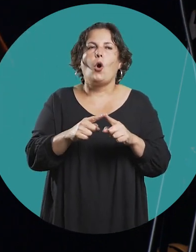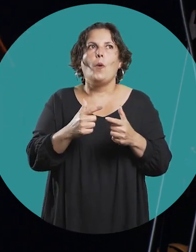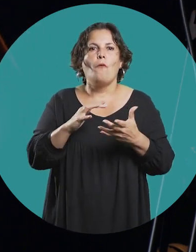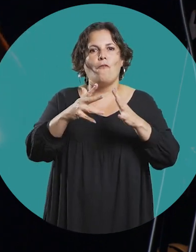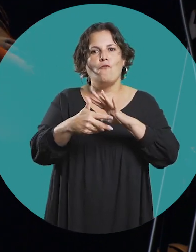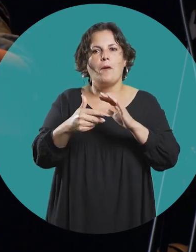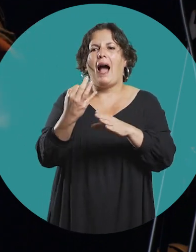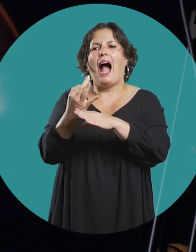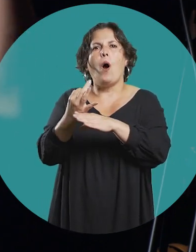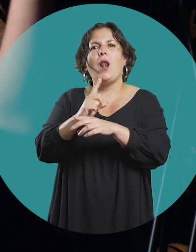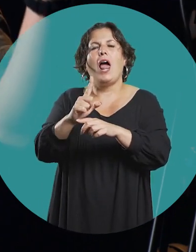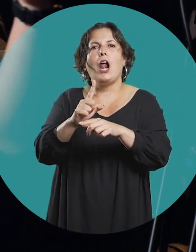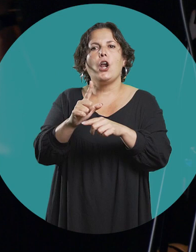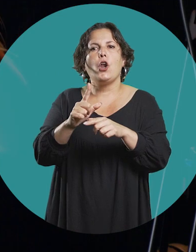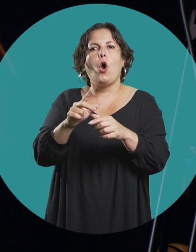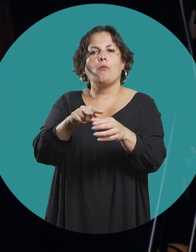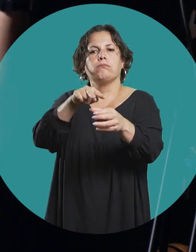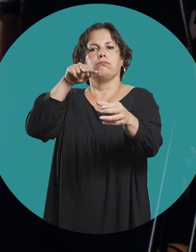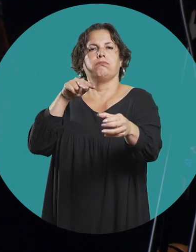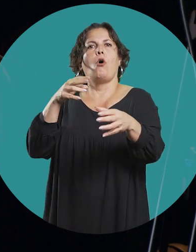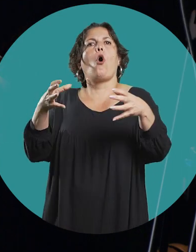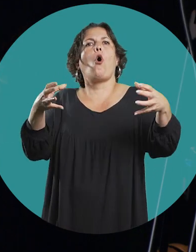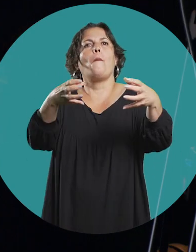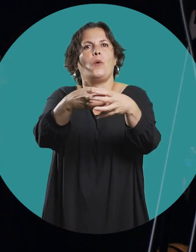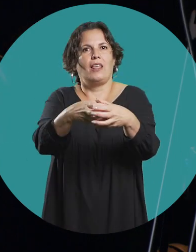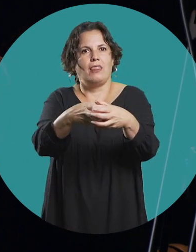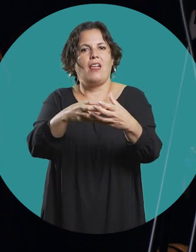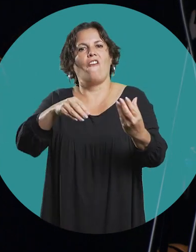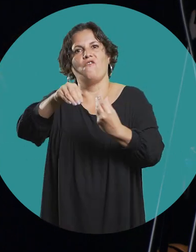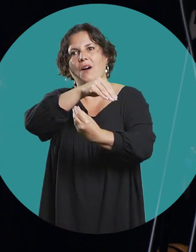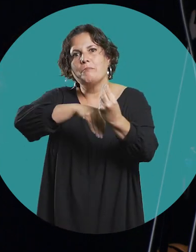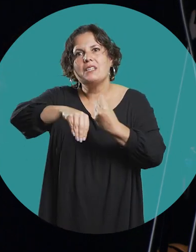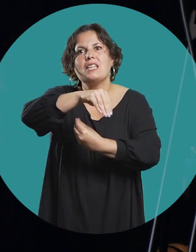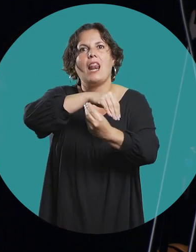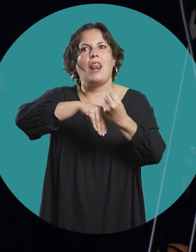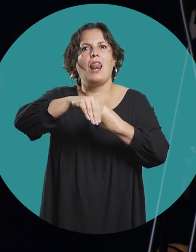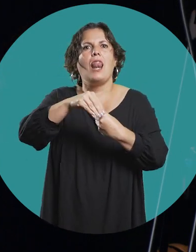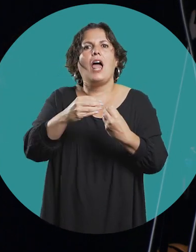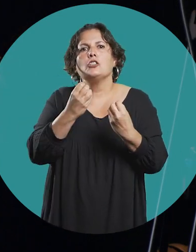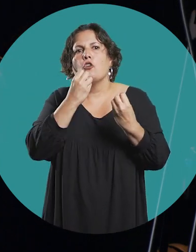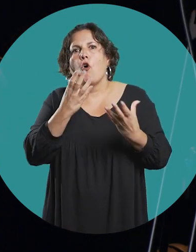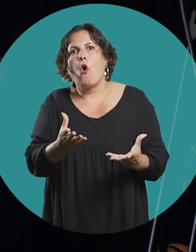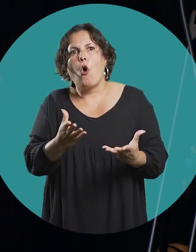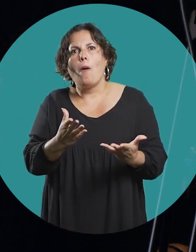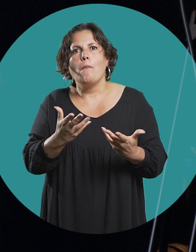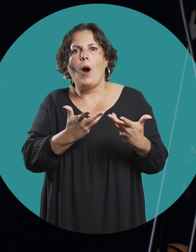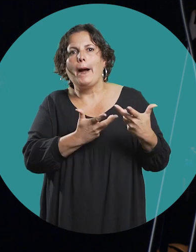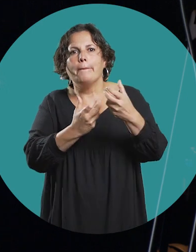Levantás la mirada del aula y empezás también a ver la comunidad, ¿no? Las familias, cómo